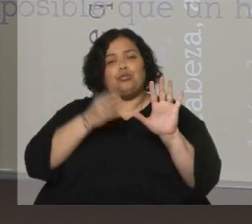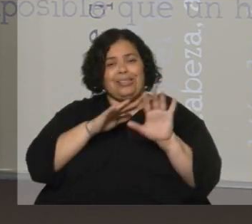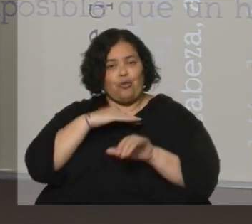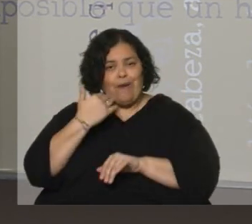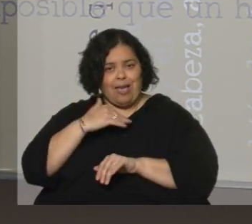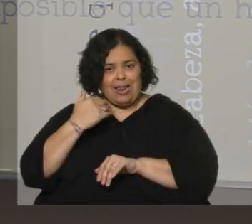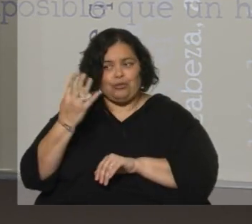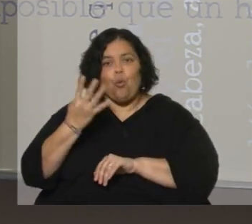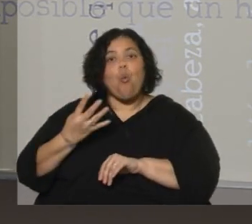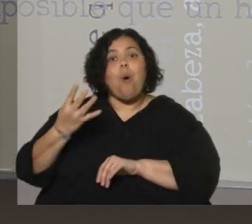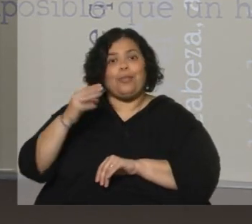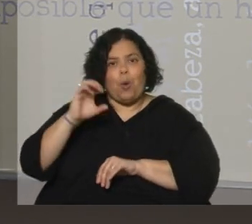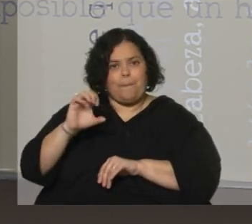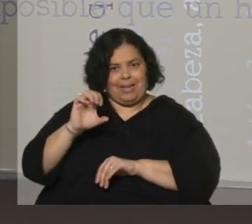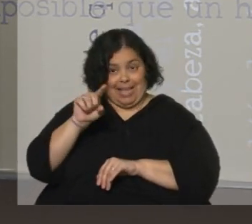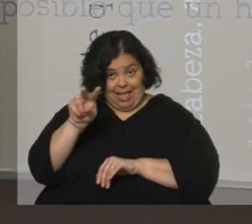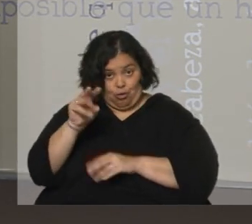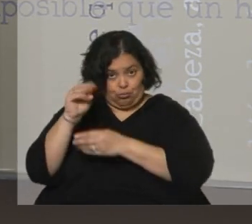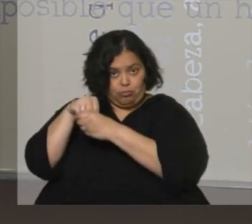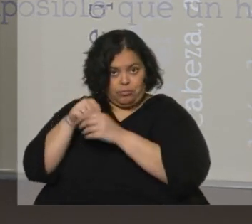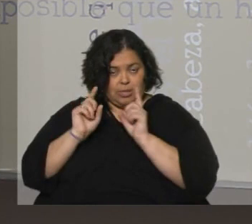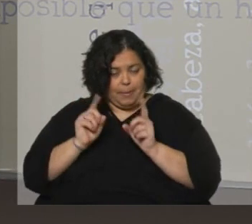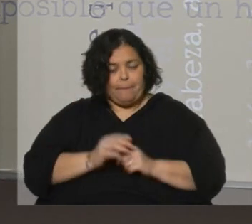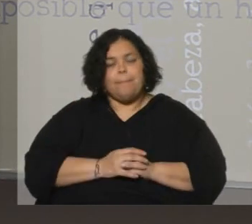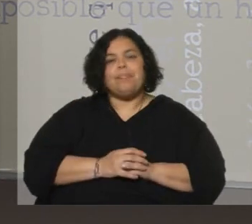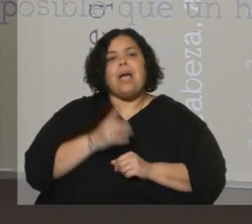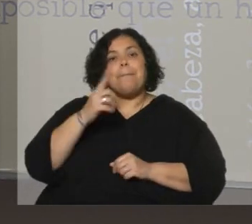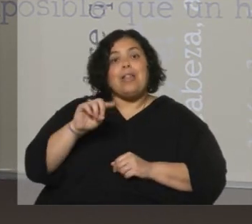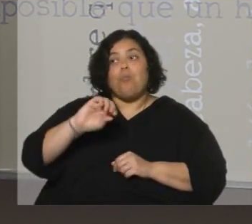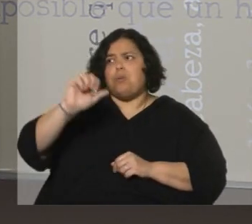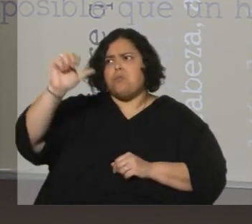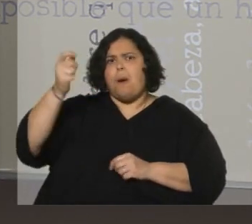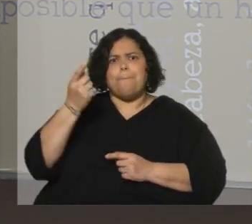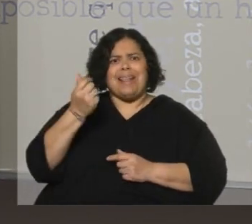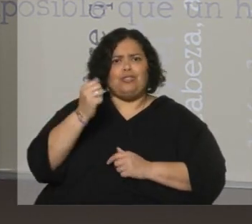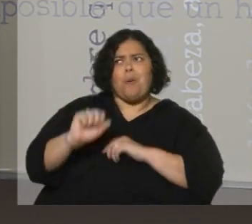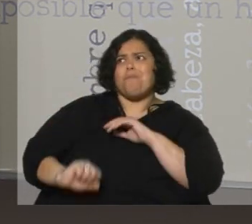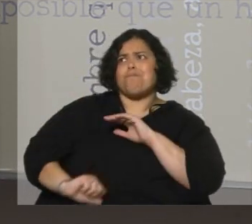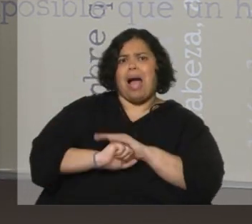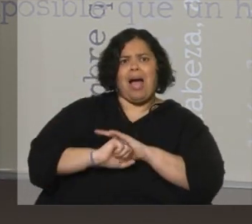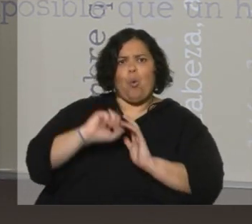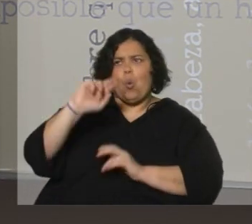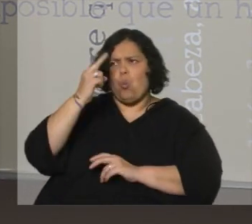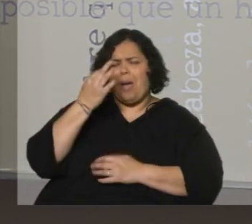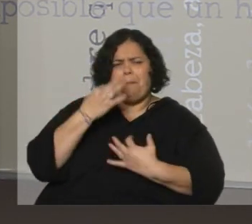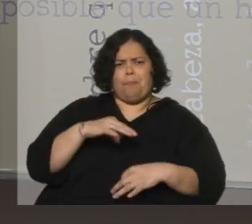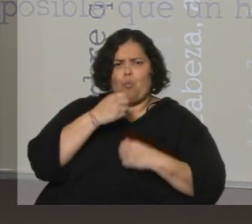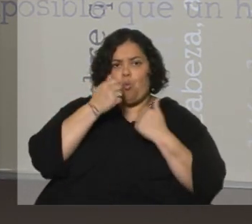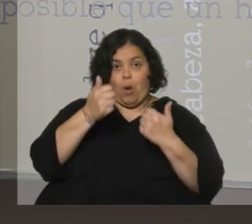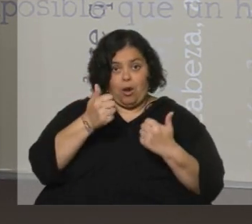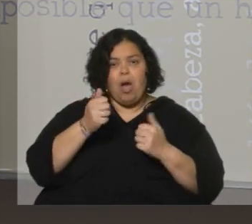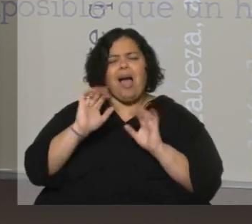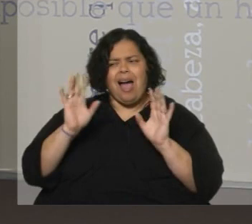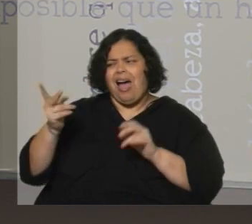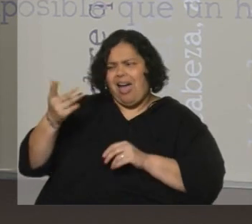pero logramos los precios máximos de la historia del Uruguay Ah entonces En definitiva eh Más allá de que como tú decías pueden hablarse y